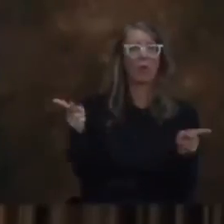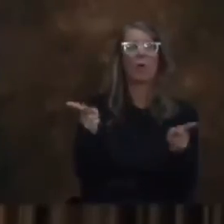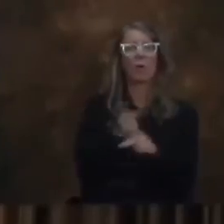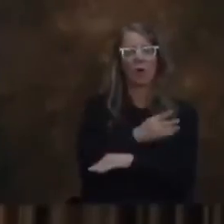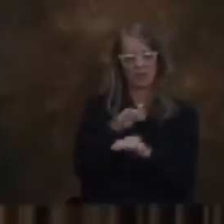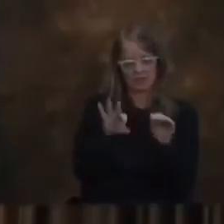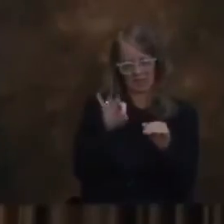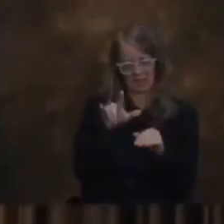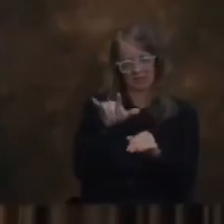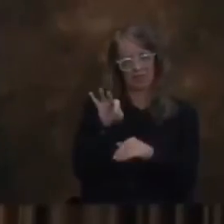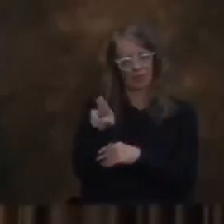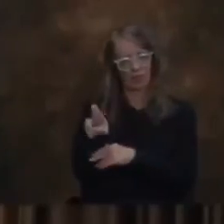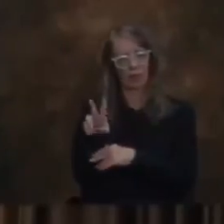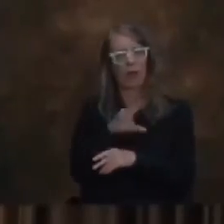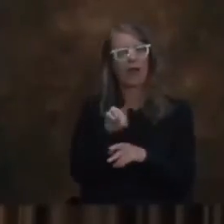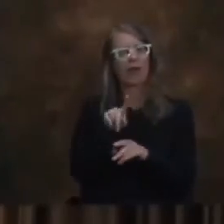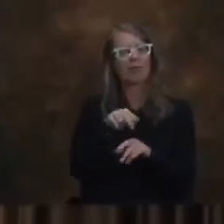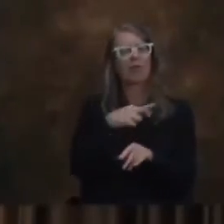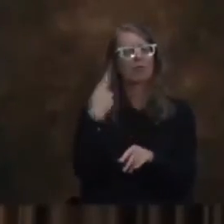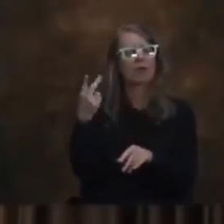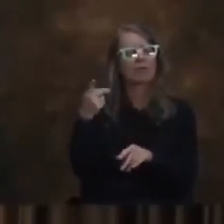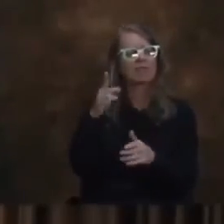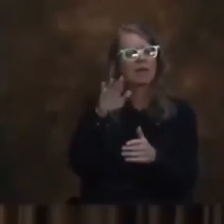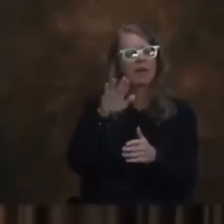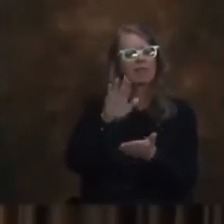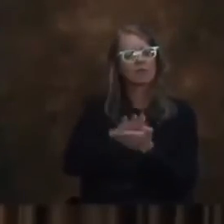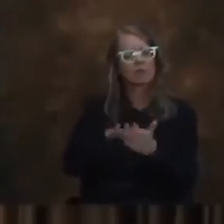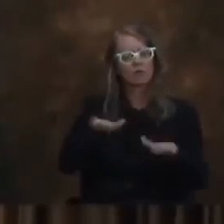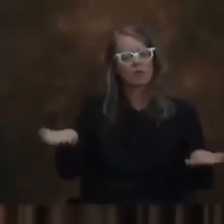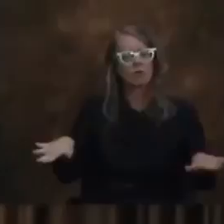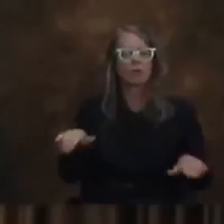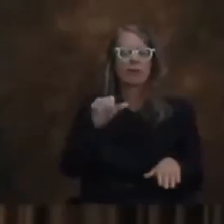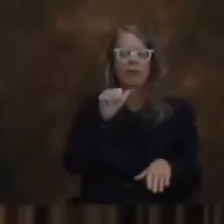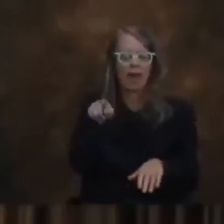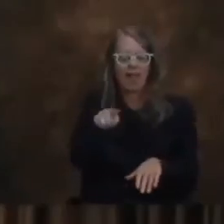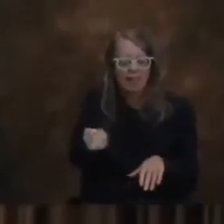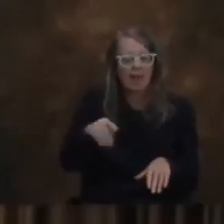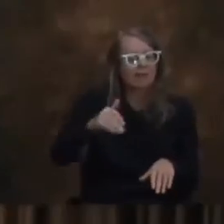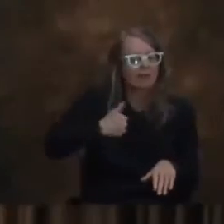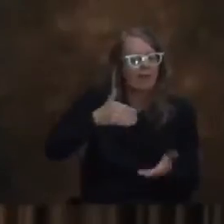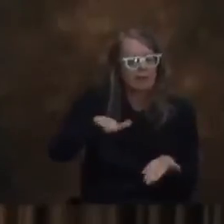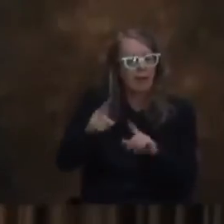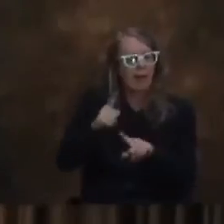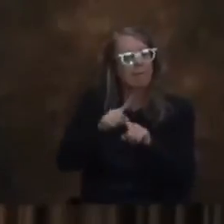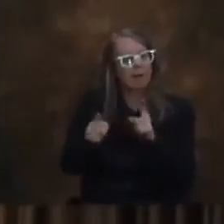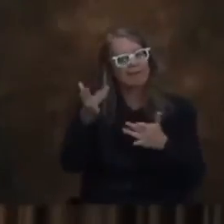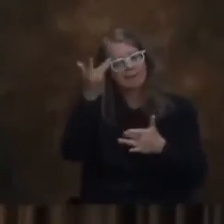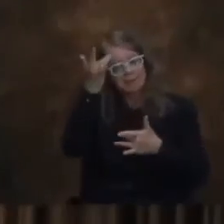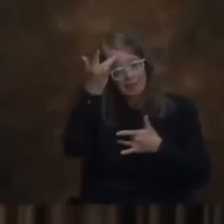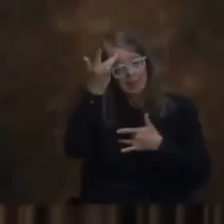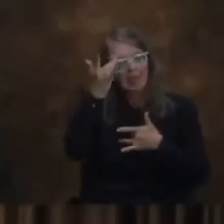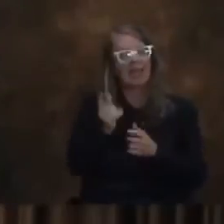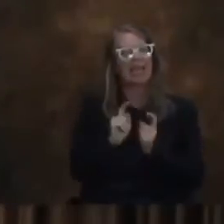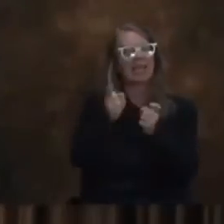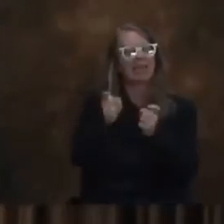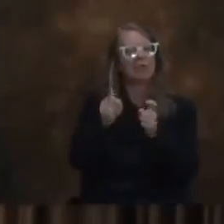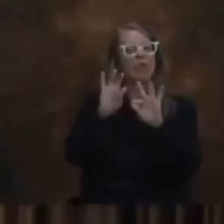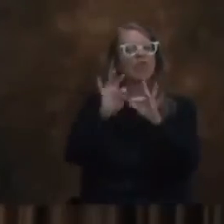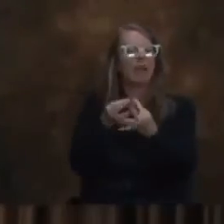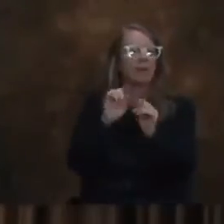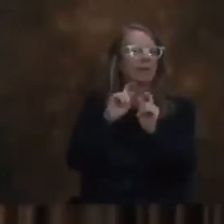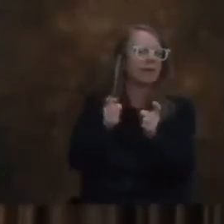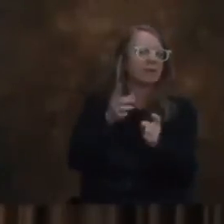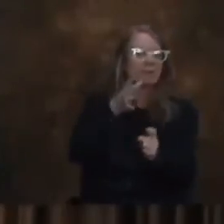escolar de esta población que transmite la enfermedad a sus familiares más cercanos